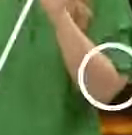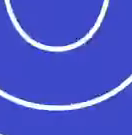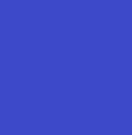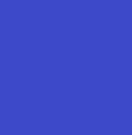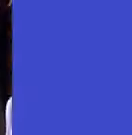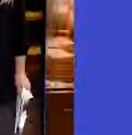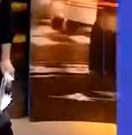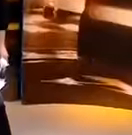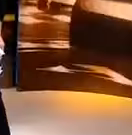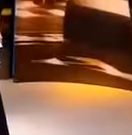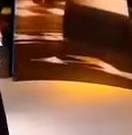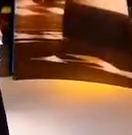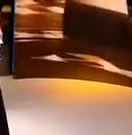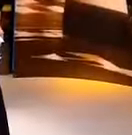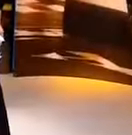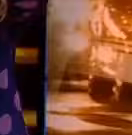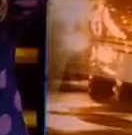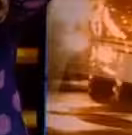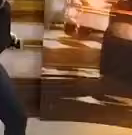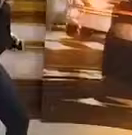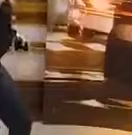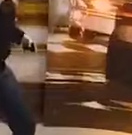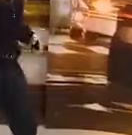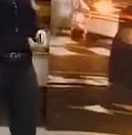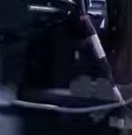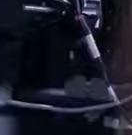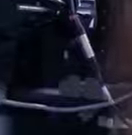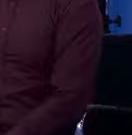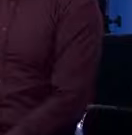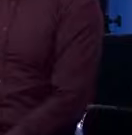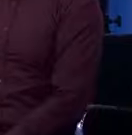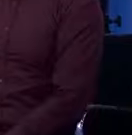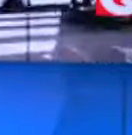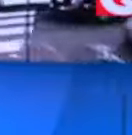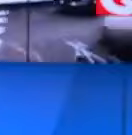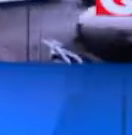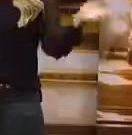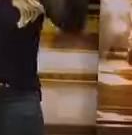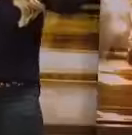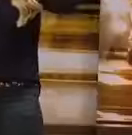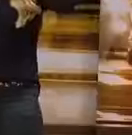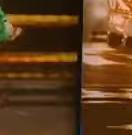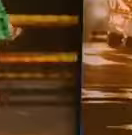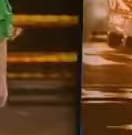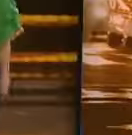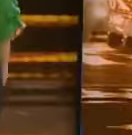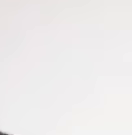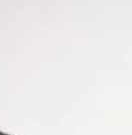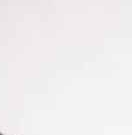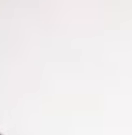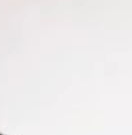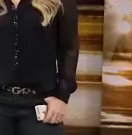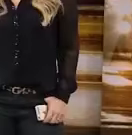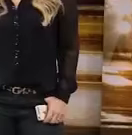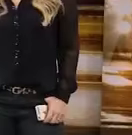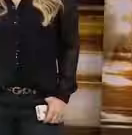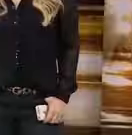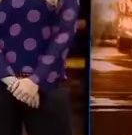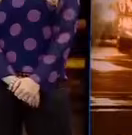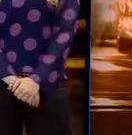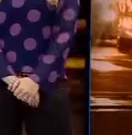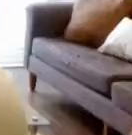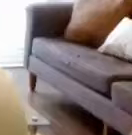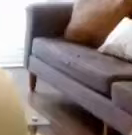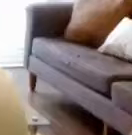a las 7, ¿qué está pasando? Información directa con un estilo distinto, para que te enteres de lo que pasa en el Perú y el